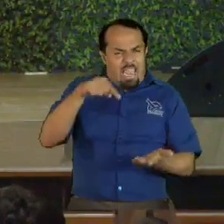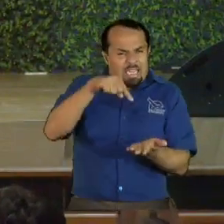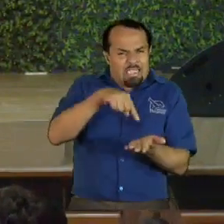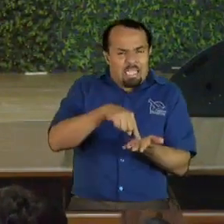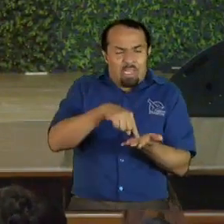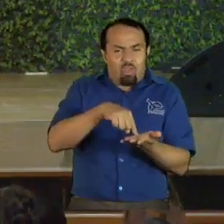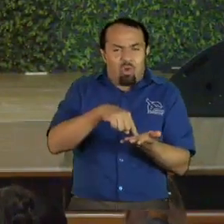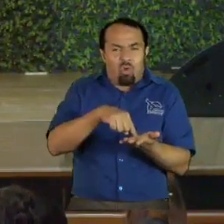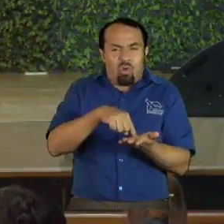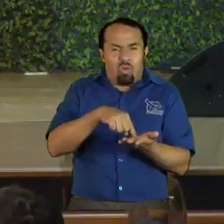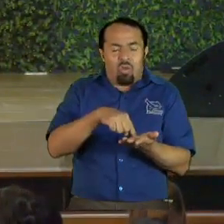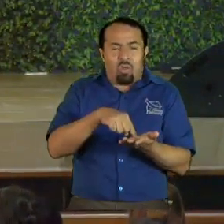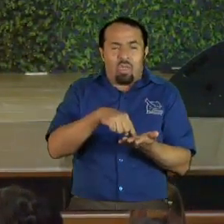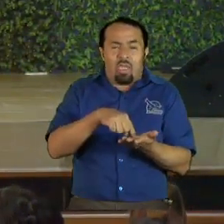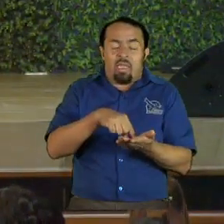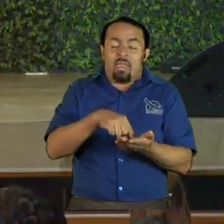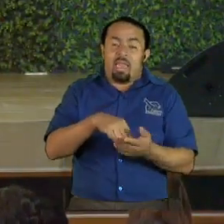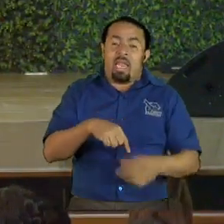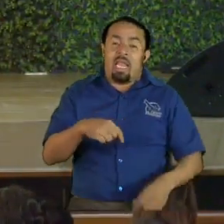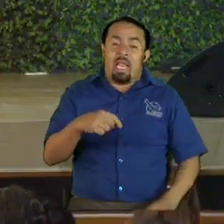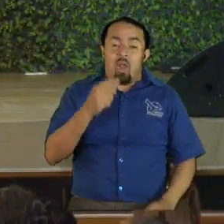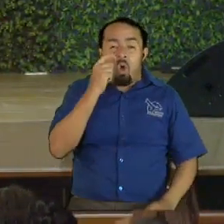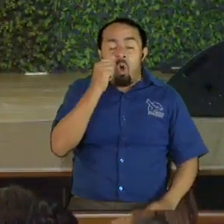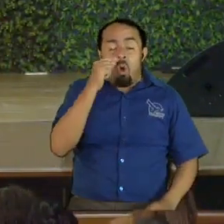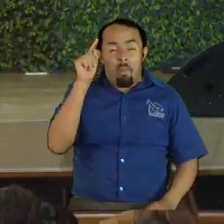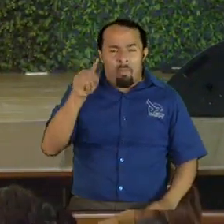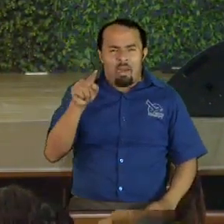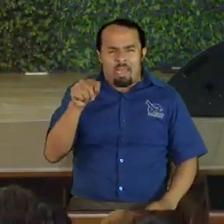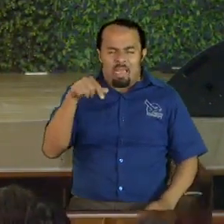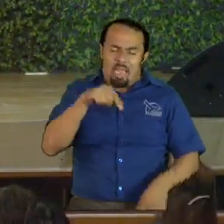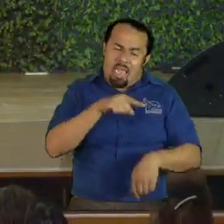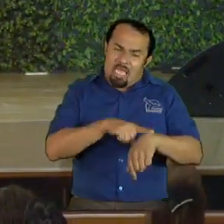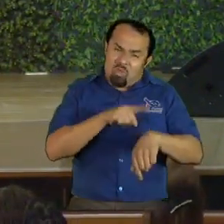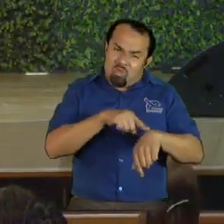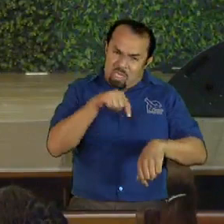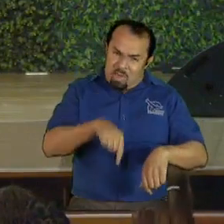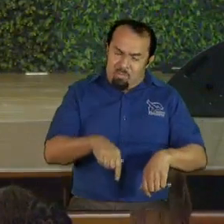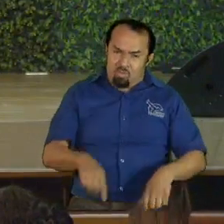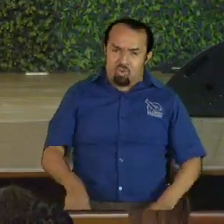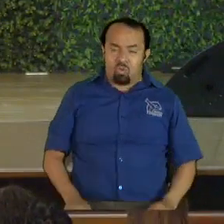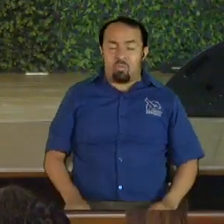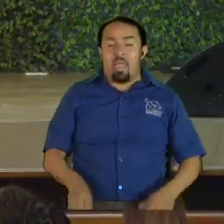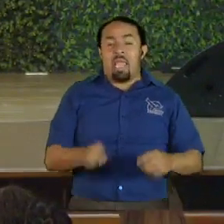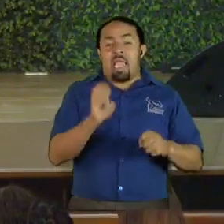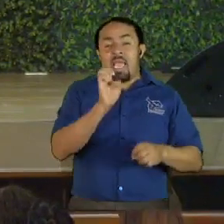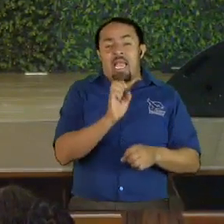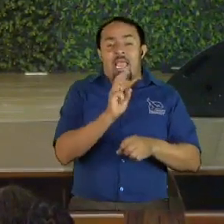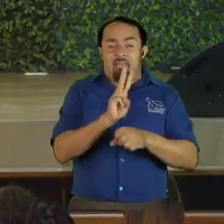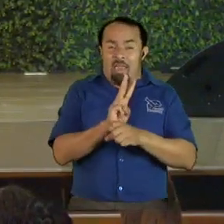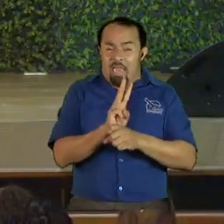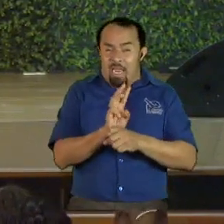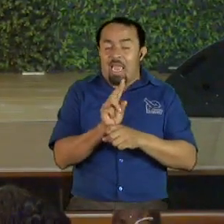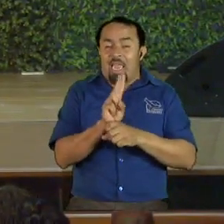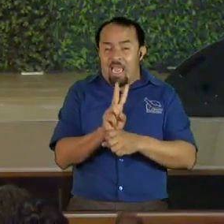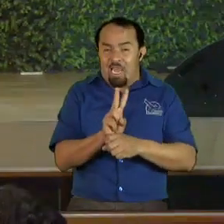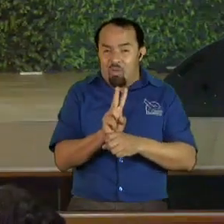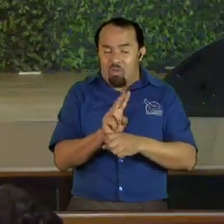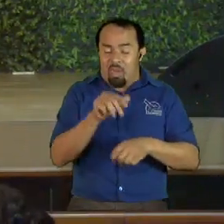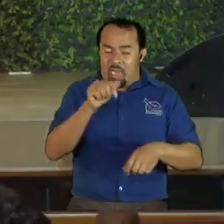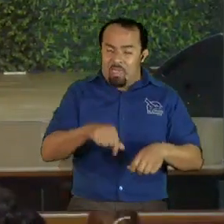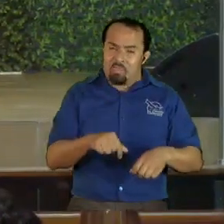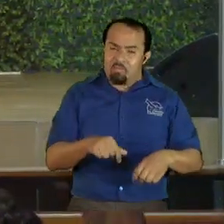la situación del hombre y, en el Evangelio, y llegamos a la conclusión de